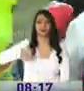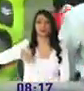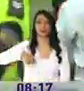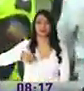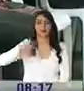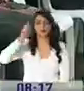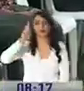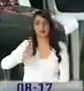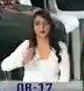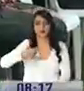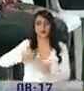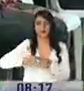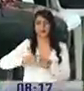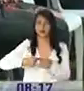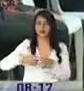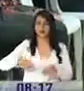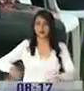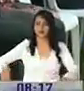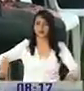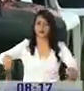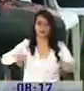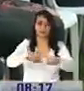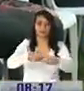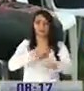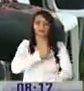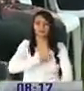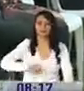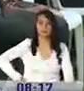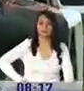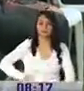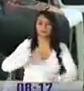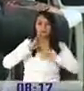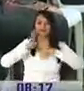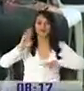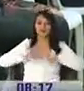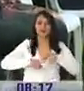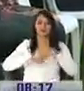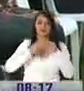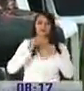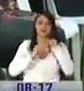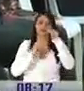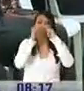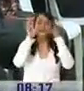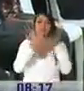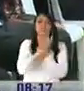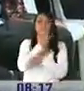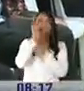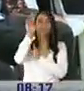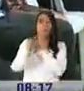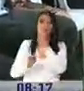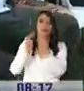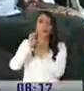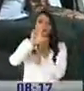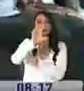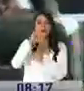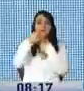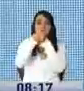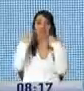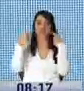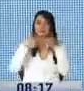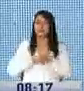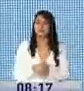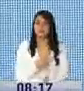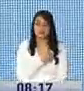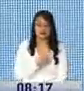Quito en estos terrenos el presidente ofrece iniciar la construcción de una nueva escuela del milenio el próximo 30 de marzo el presidente